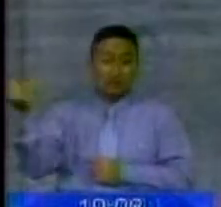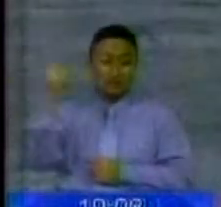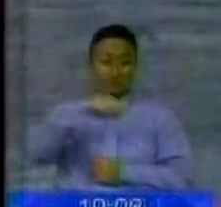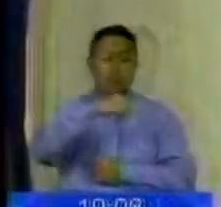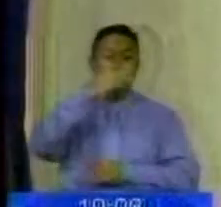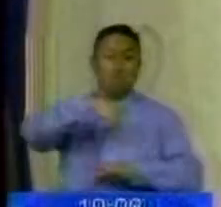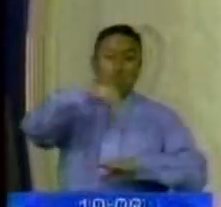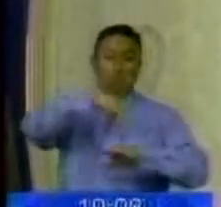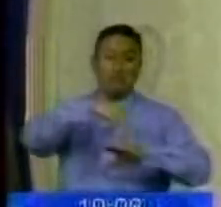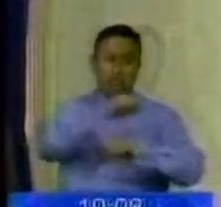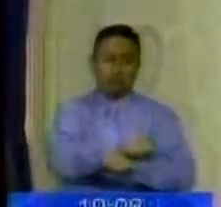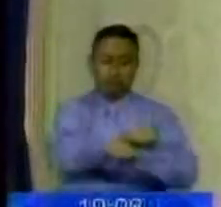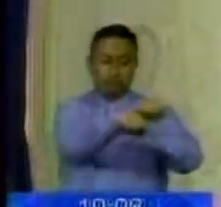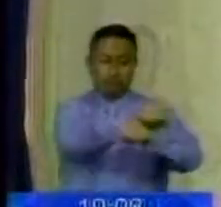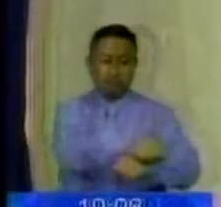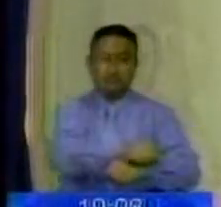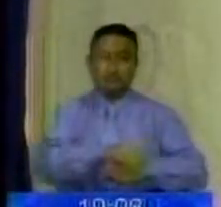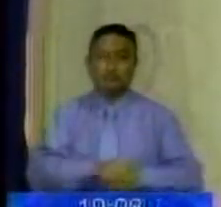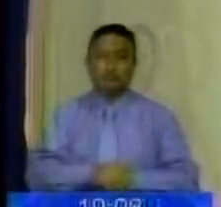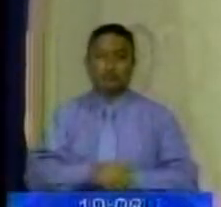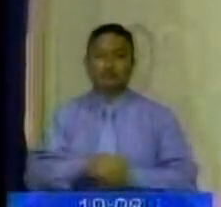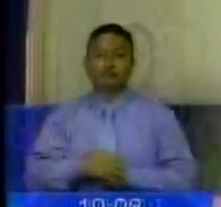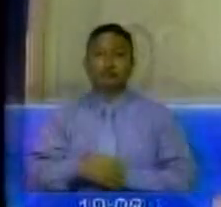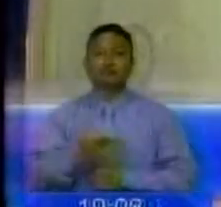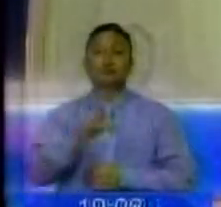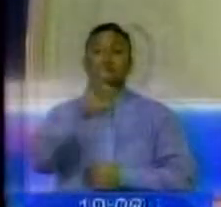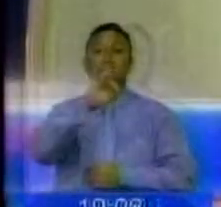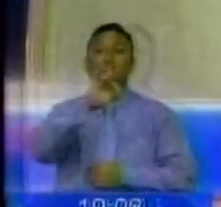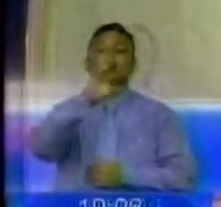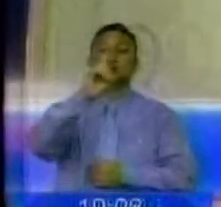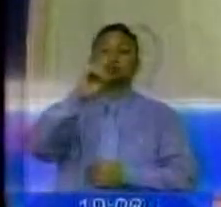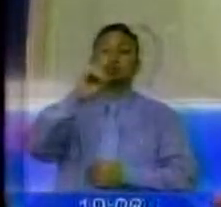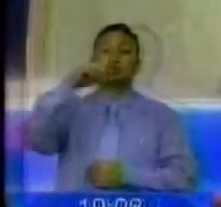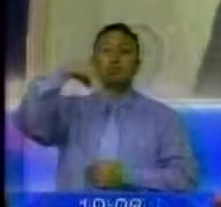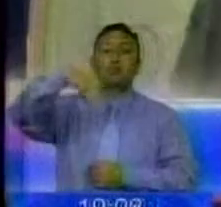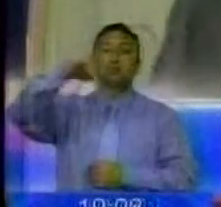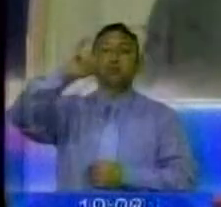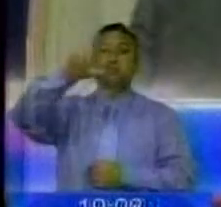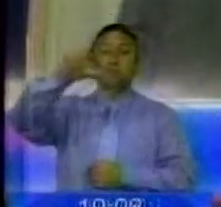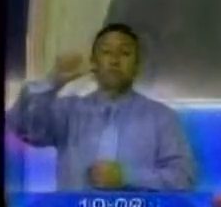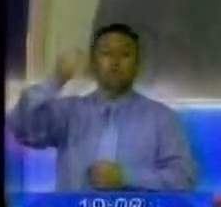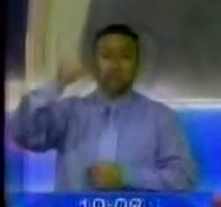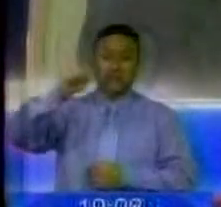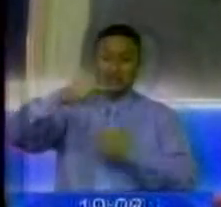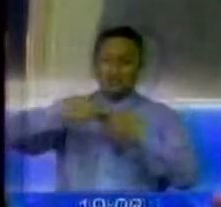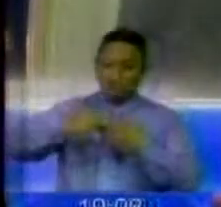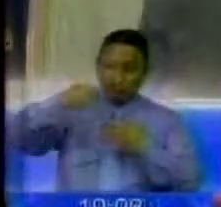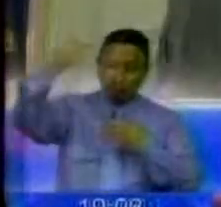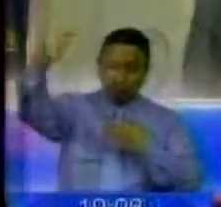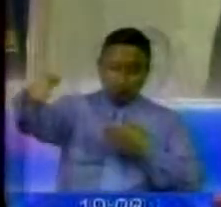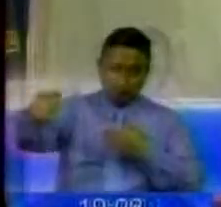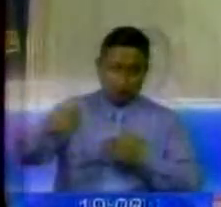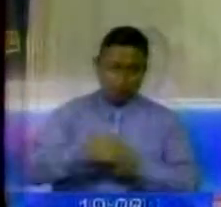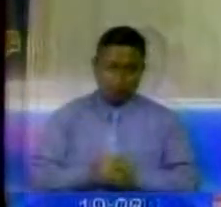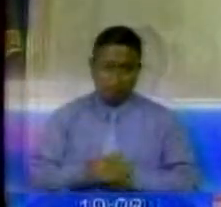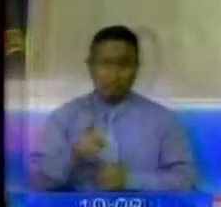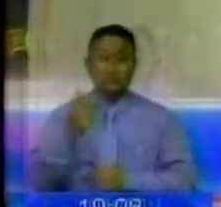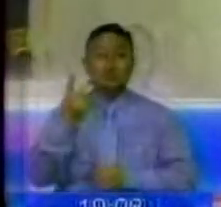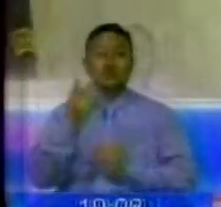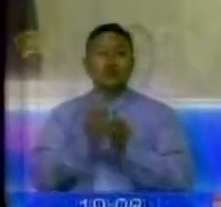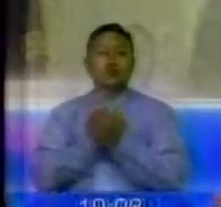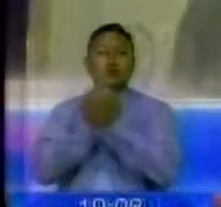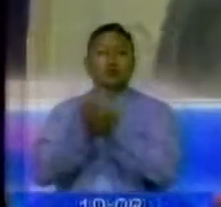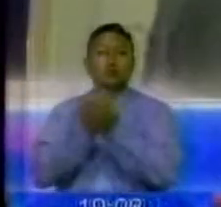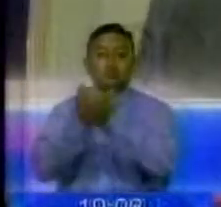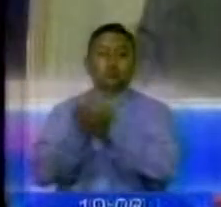de Manta. A 800 y más millas del continente se detecta la presencia de 2